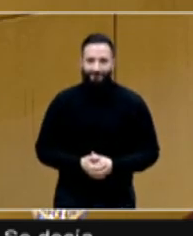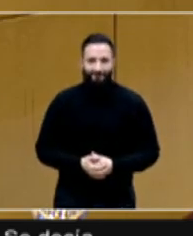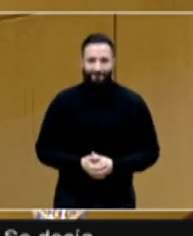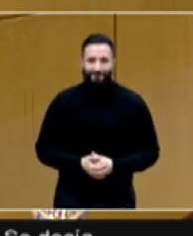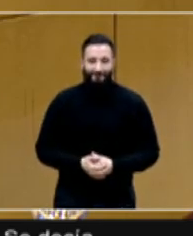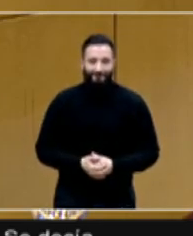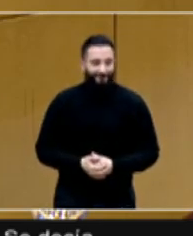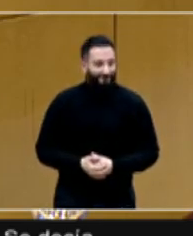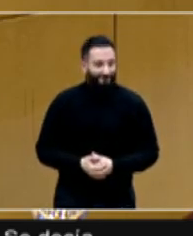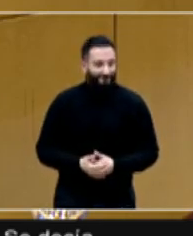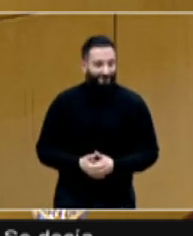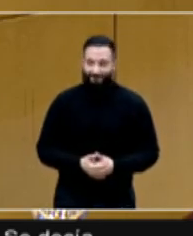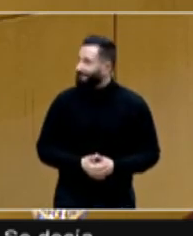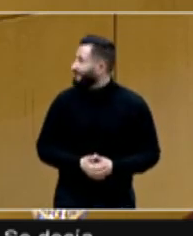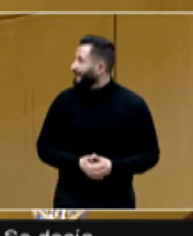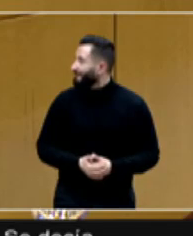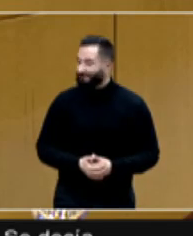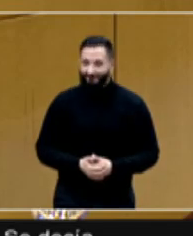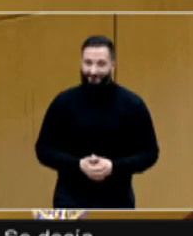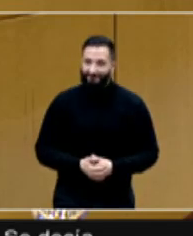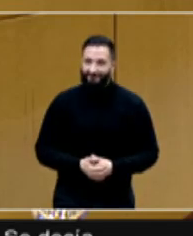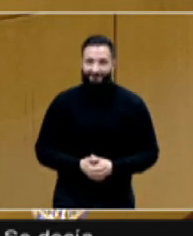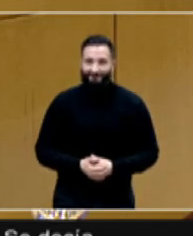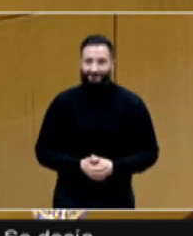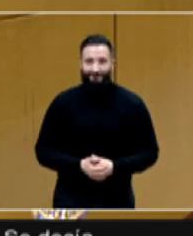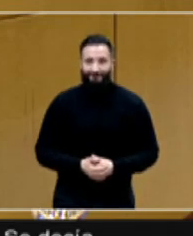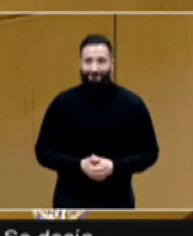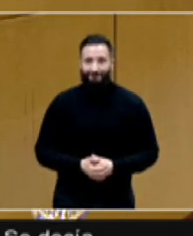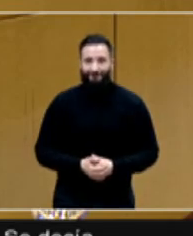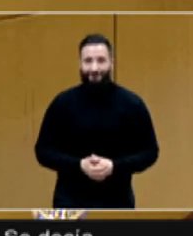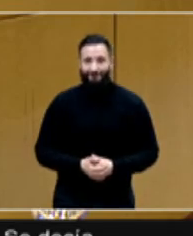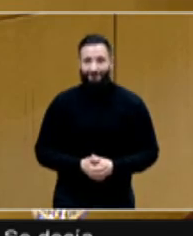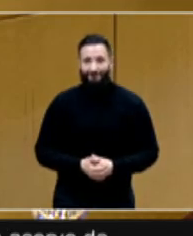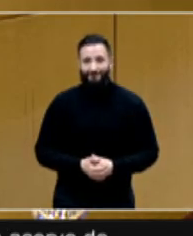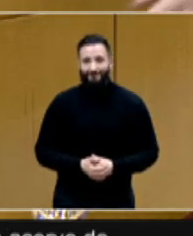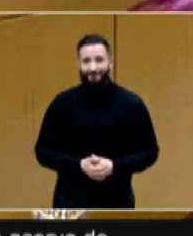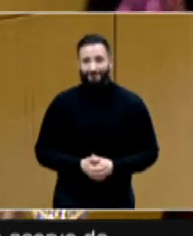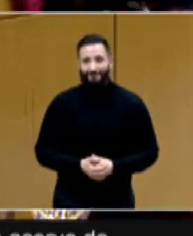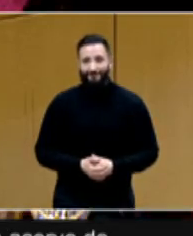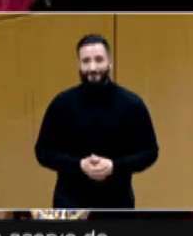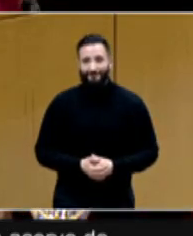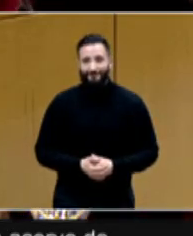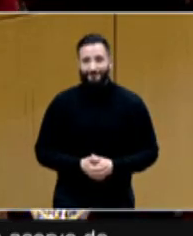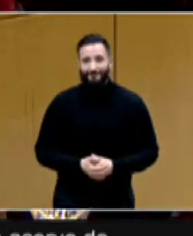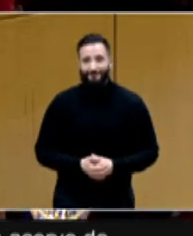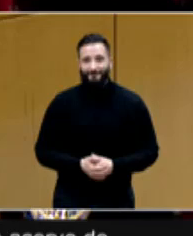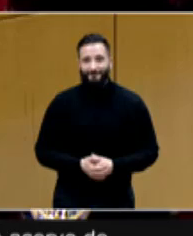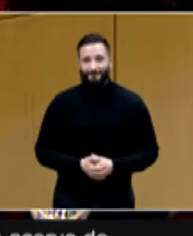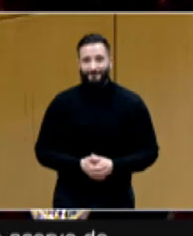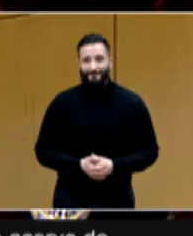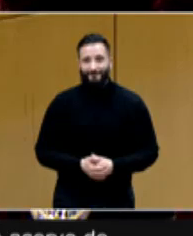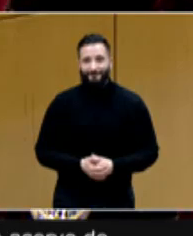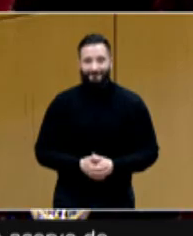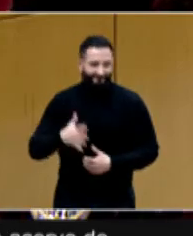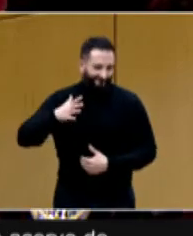y en este tiempo también hemos recibido los que estamos en este ámbito los que la defendemos los que